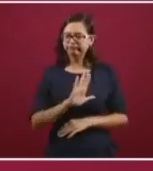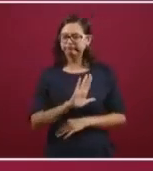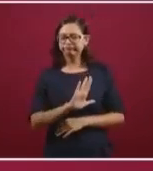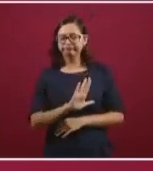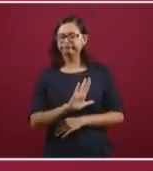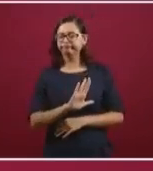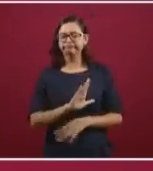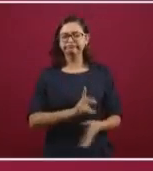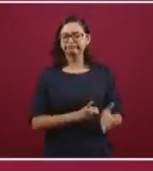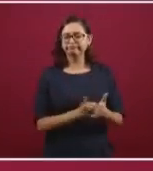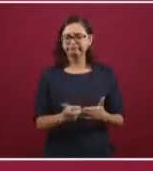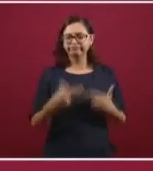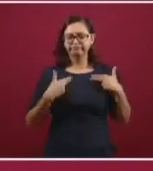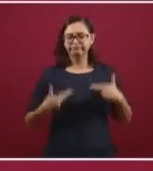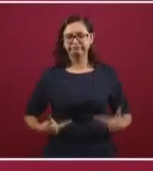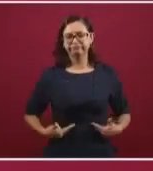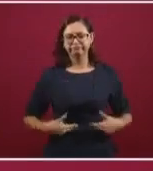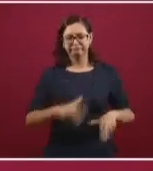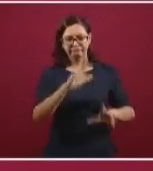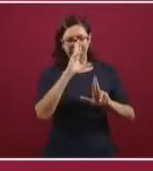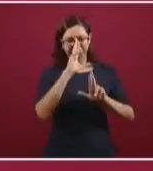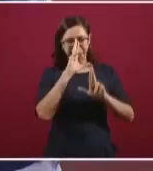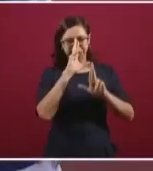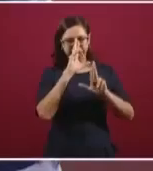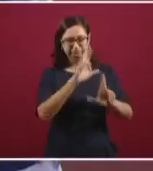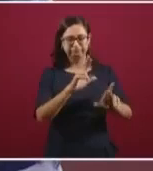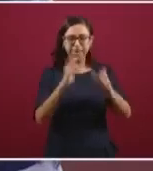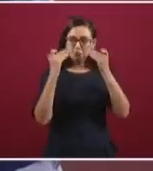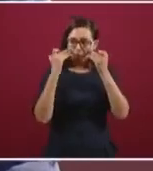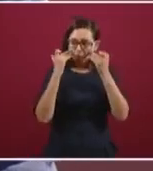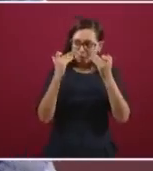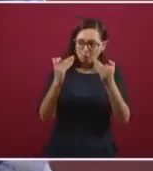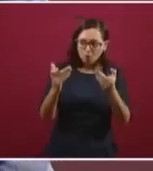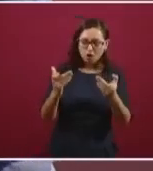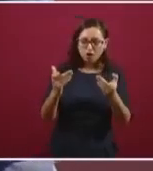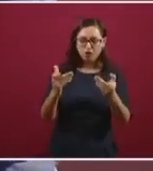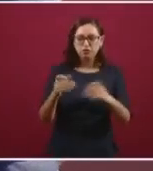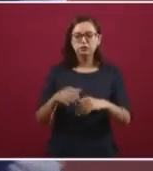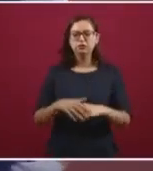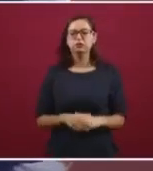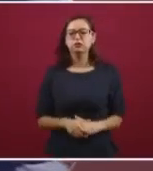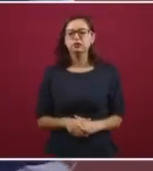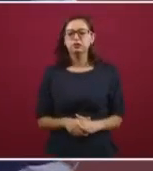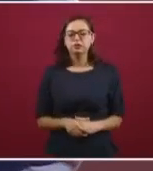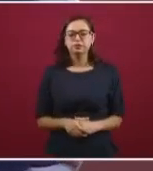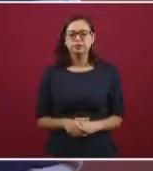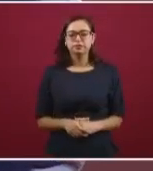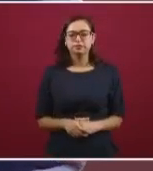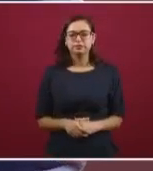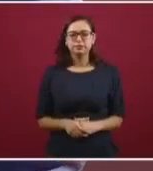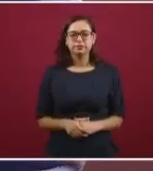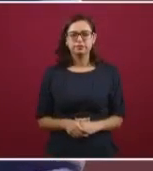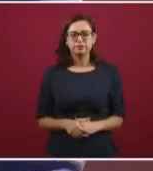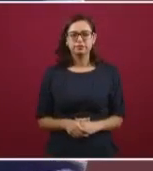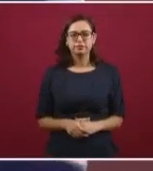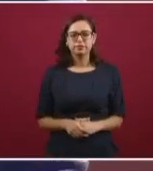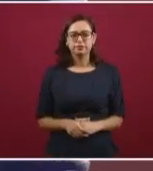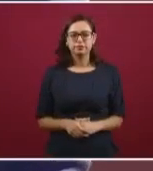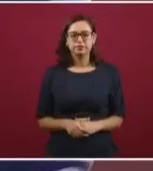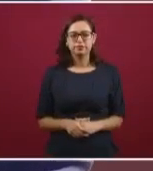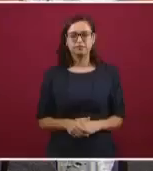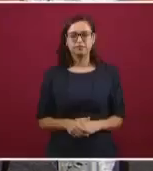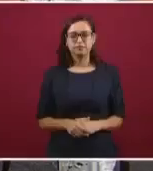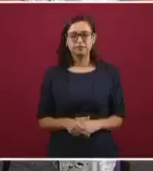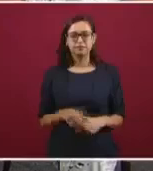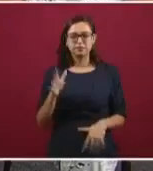violar derechos humanos. A veces hasta se les ha